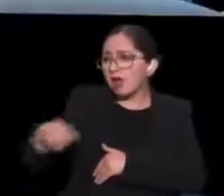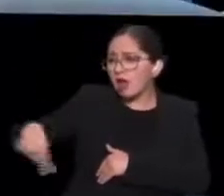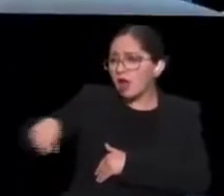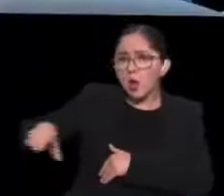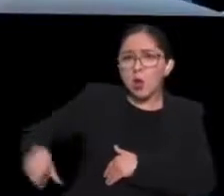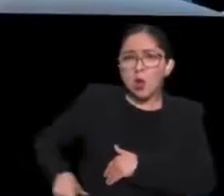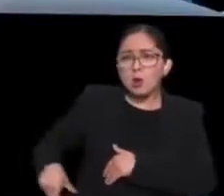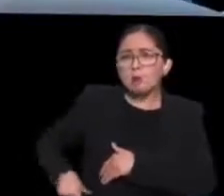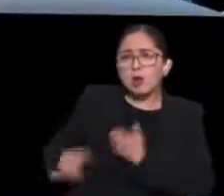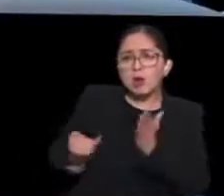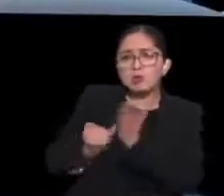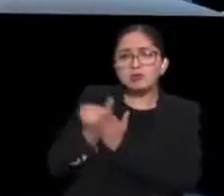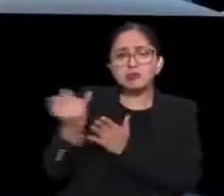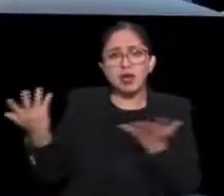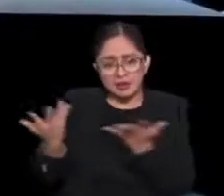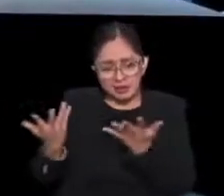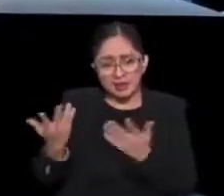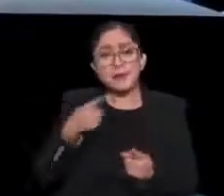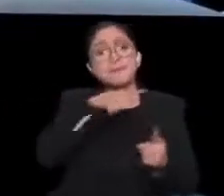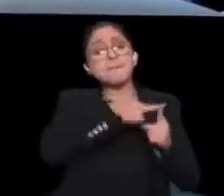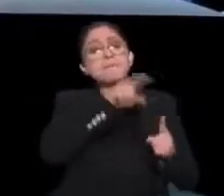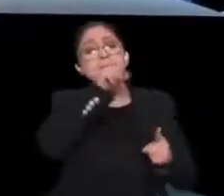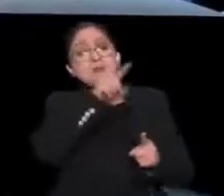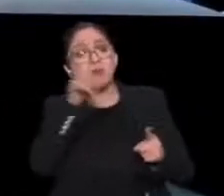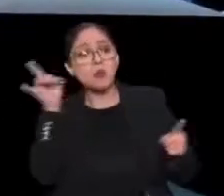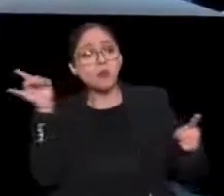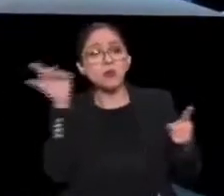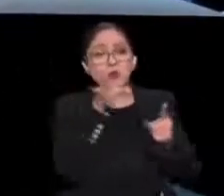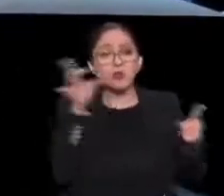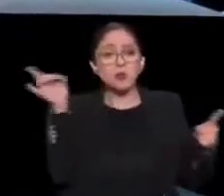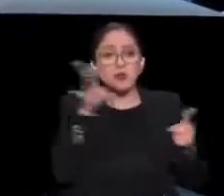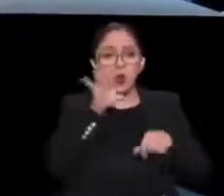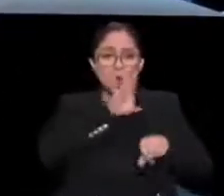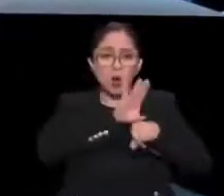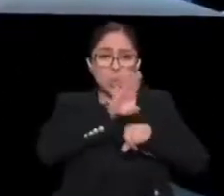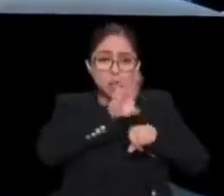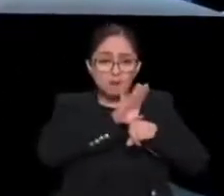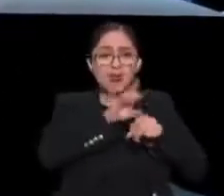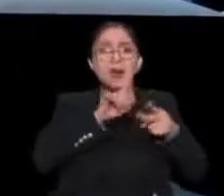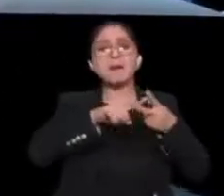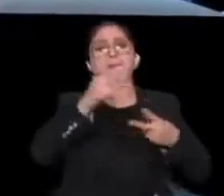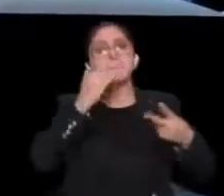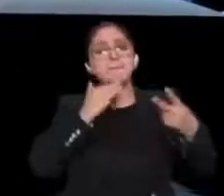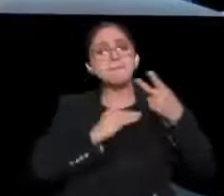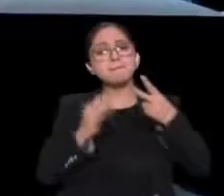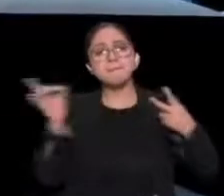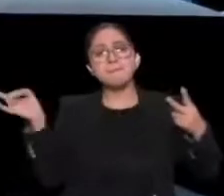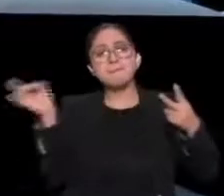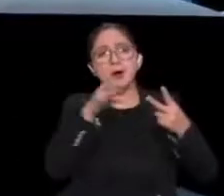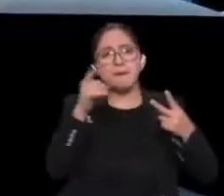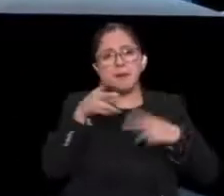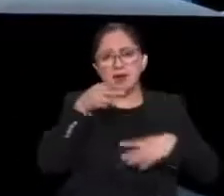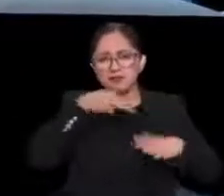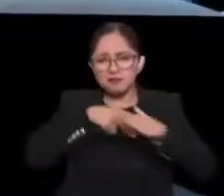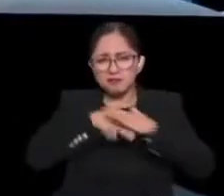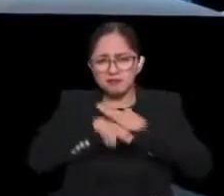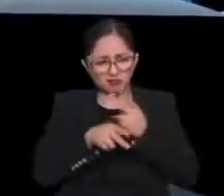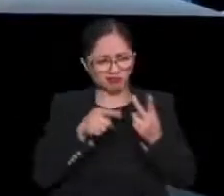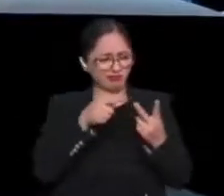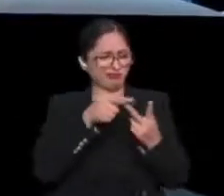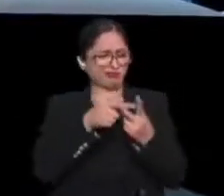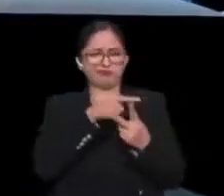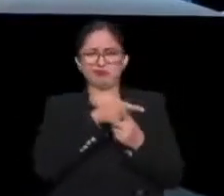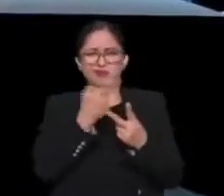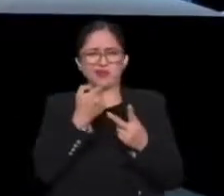y mientras difundían lo de Colombia, también estaban difundiendo el desastre del metro, ¿no? Una cosa bastante extraña que no se puede alcanzar a